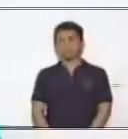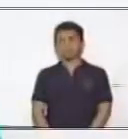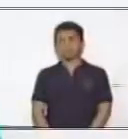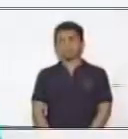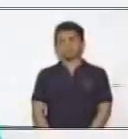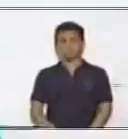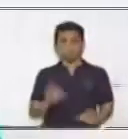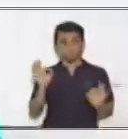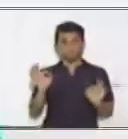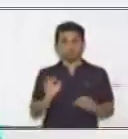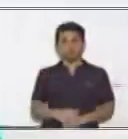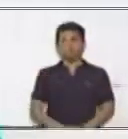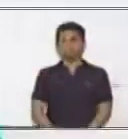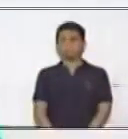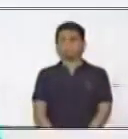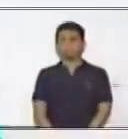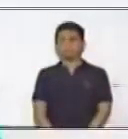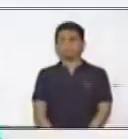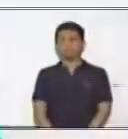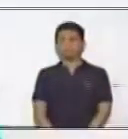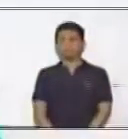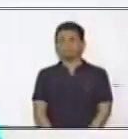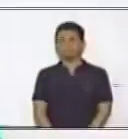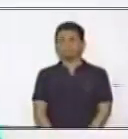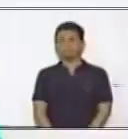¿Estamos bien ahí entonces?